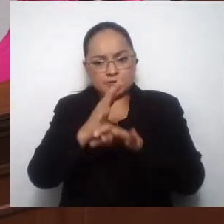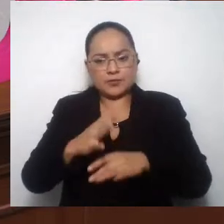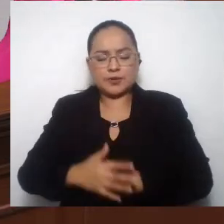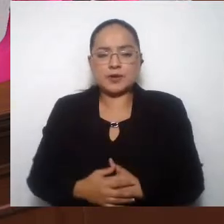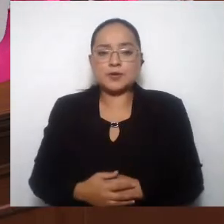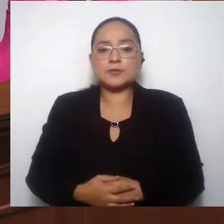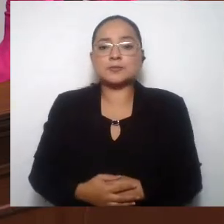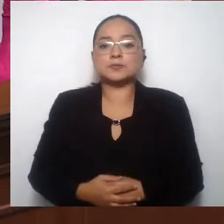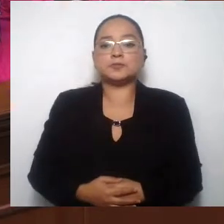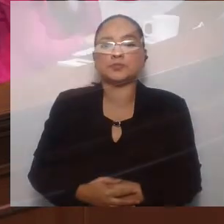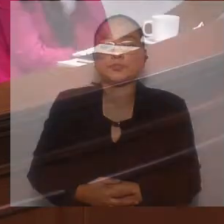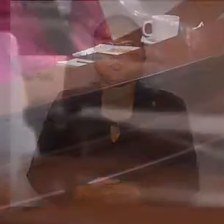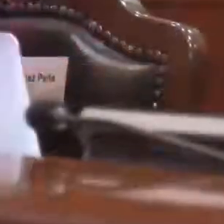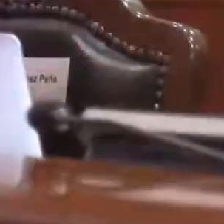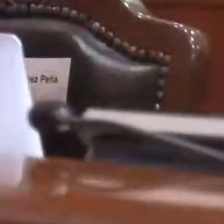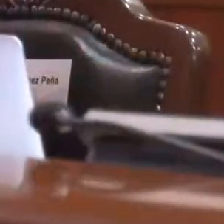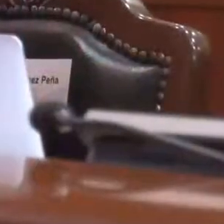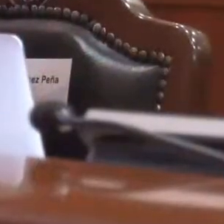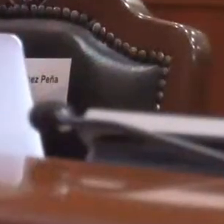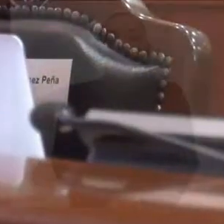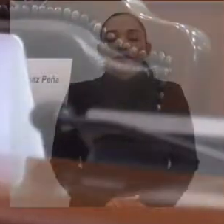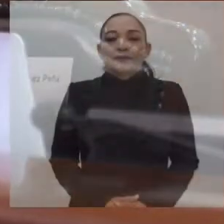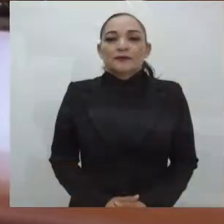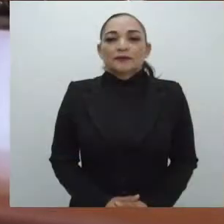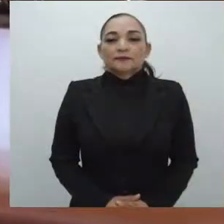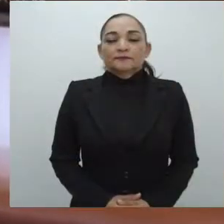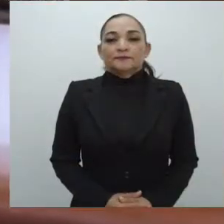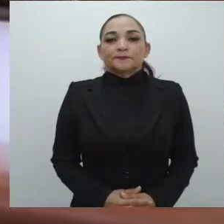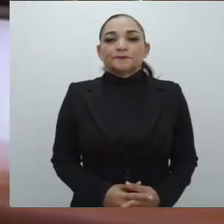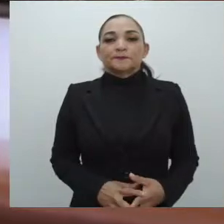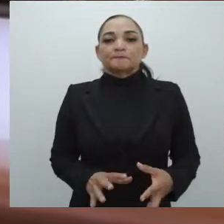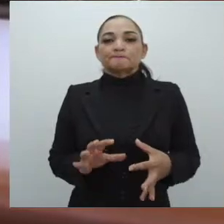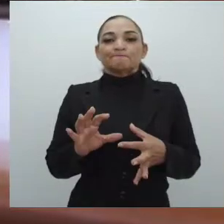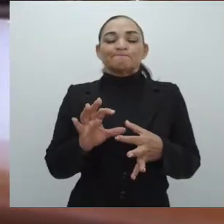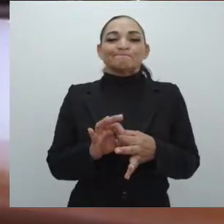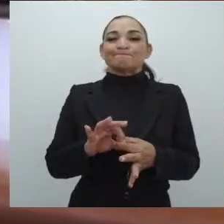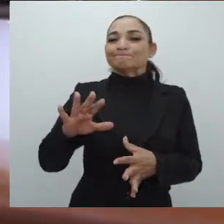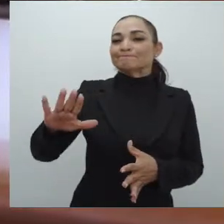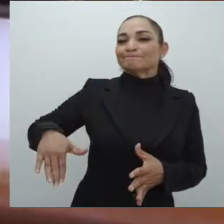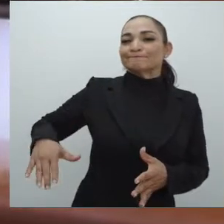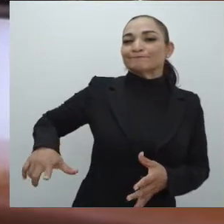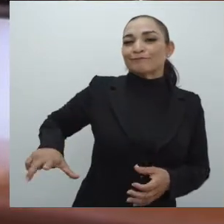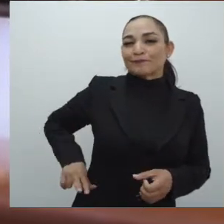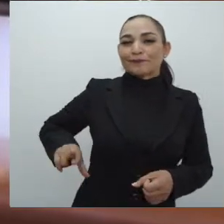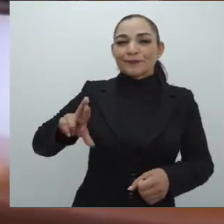Miren, hay, según lo que dijo el propio gobernador,